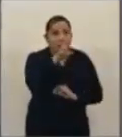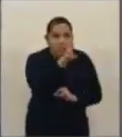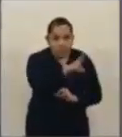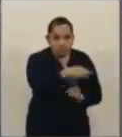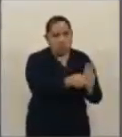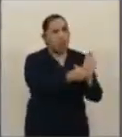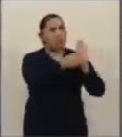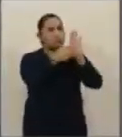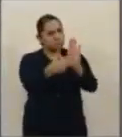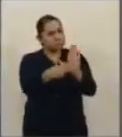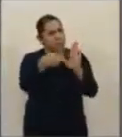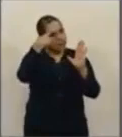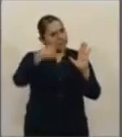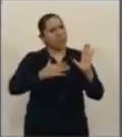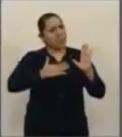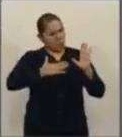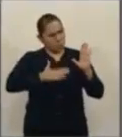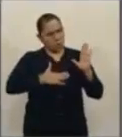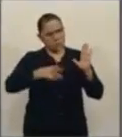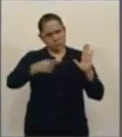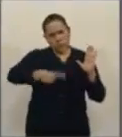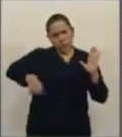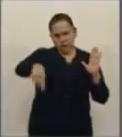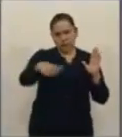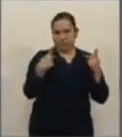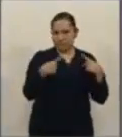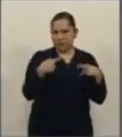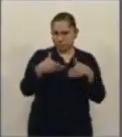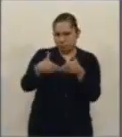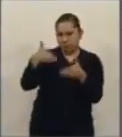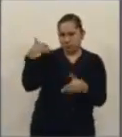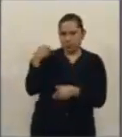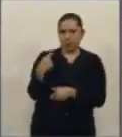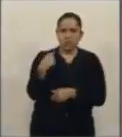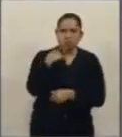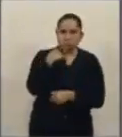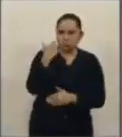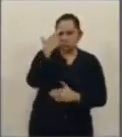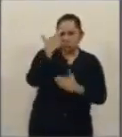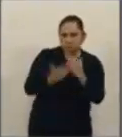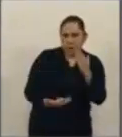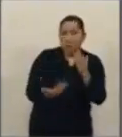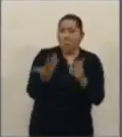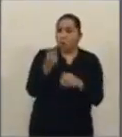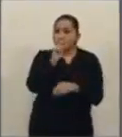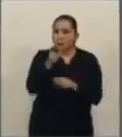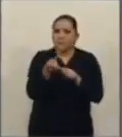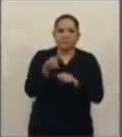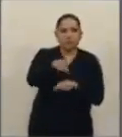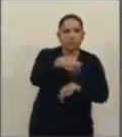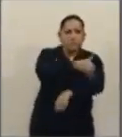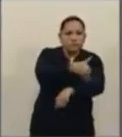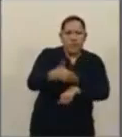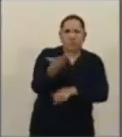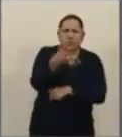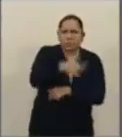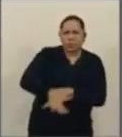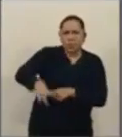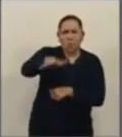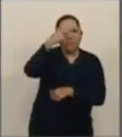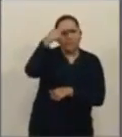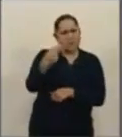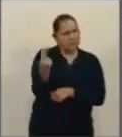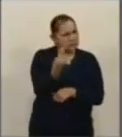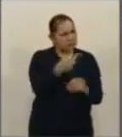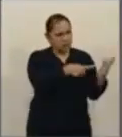para quienes fueron lastimados de manera directa e indirecta, y para los mexicanos en general. Sin